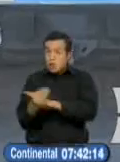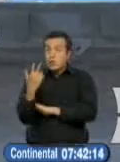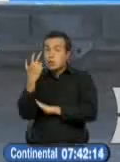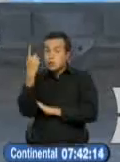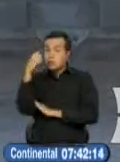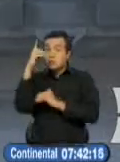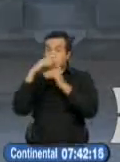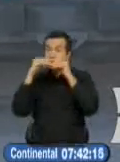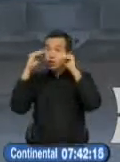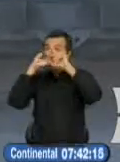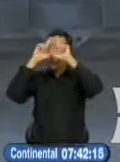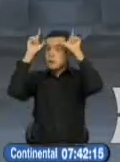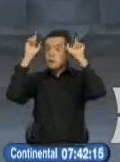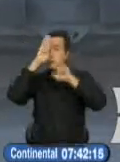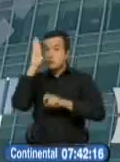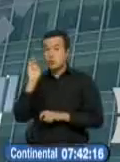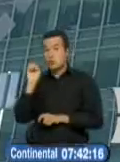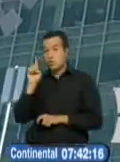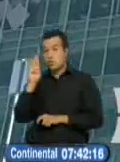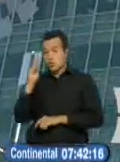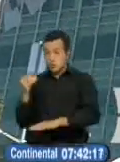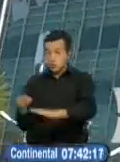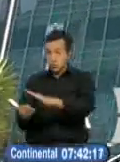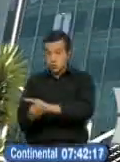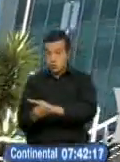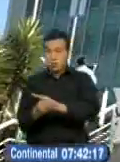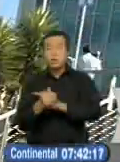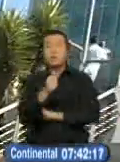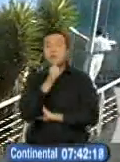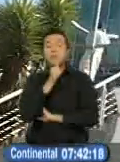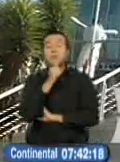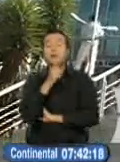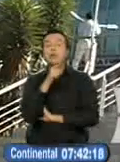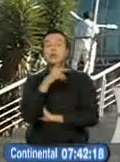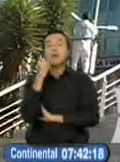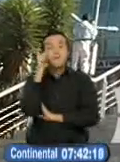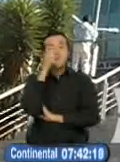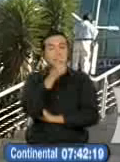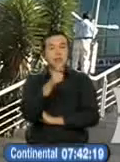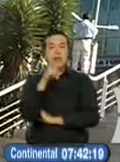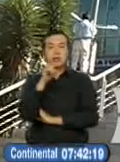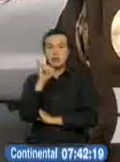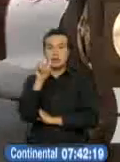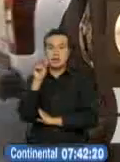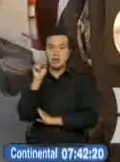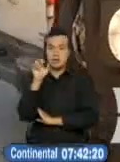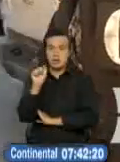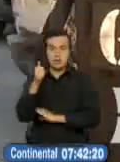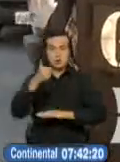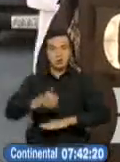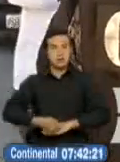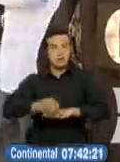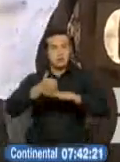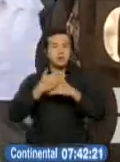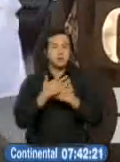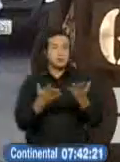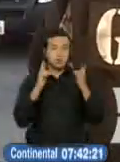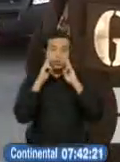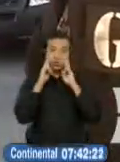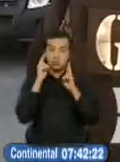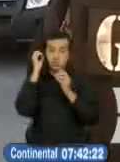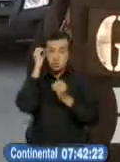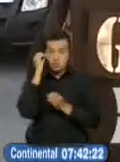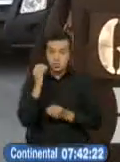de dólares de la constructora brasileña. La audiencia privada fue dirigida por la fiscal Diana Salazar, principalmente para reconocer información